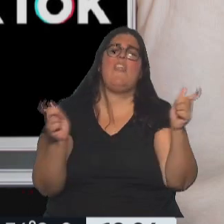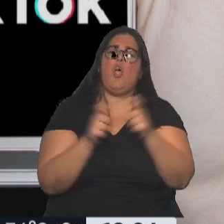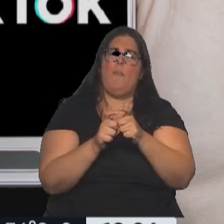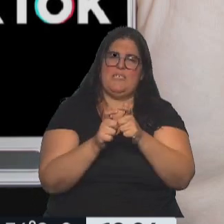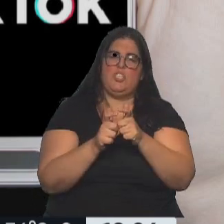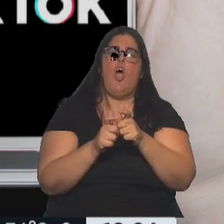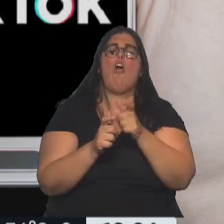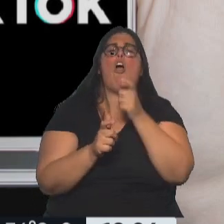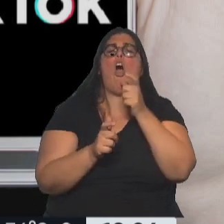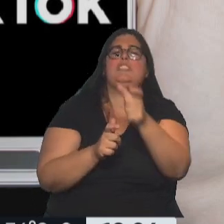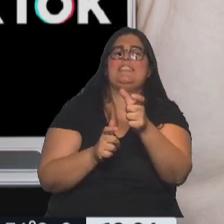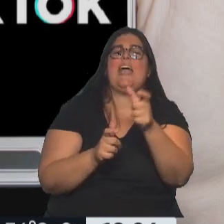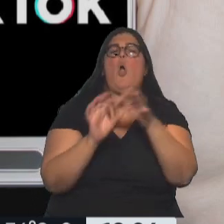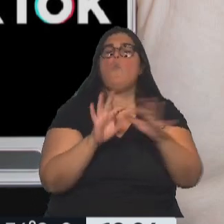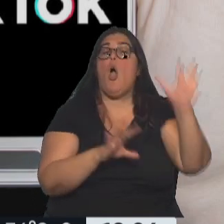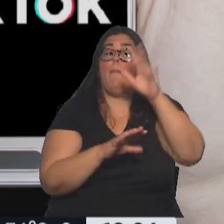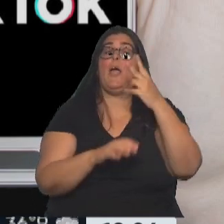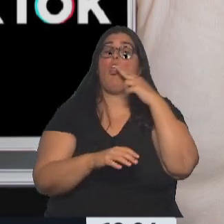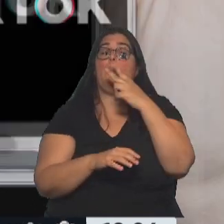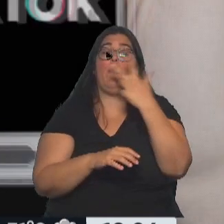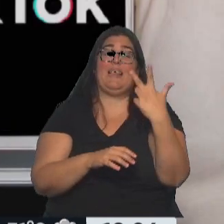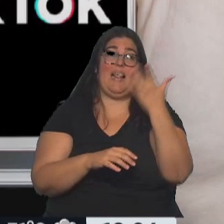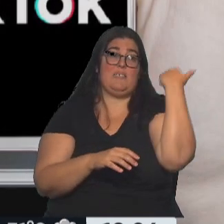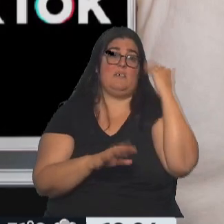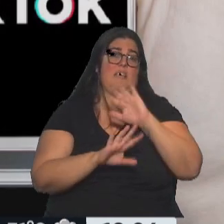el Consejo Europeos desde 2023.